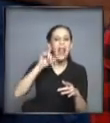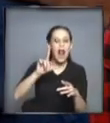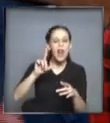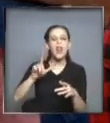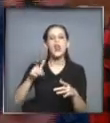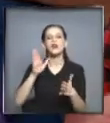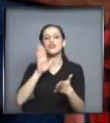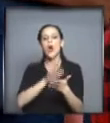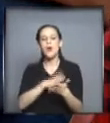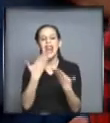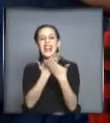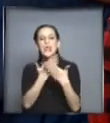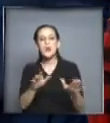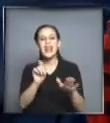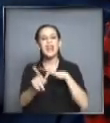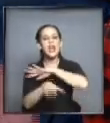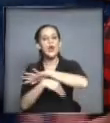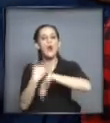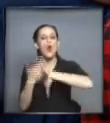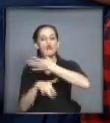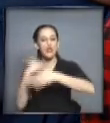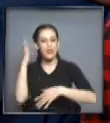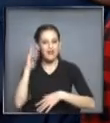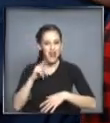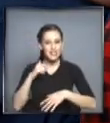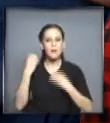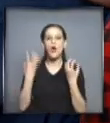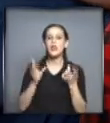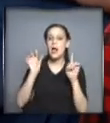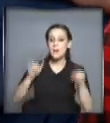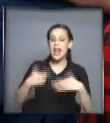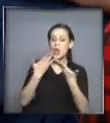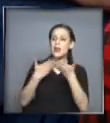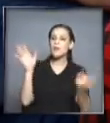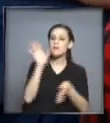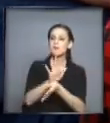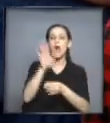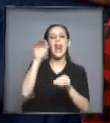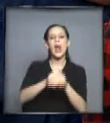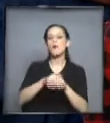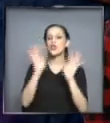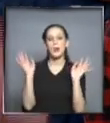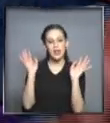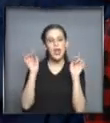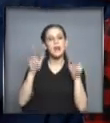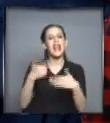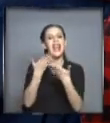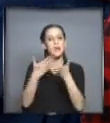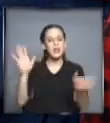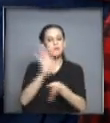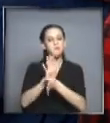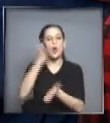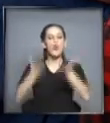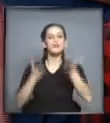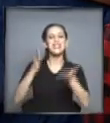propulsó de la Revolución Francesa? Porque para nosotros la libertad también implica responsabilidad. Para nosotros la libertad también es justicia social. Para